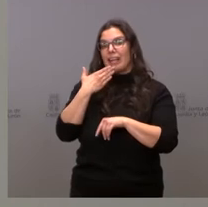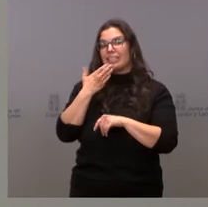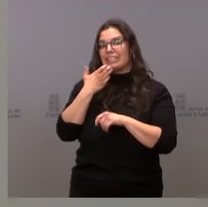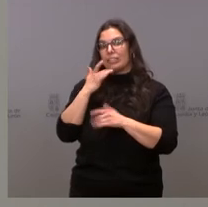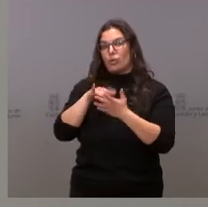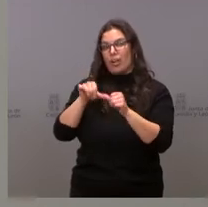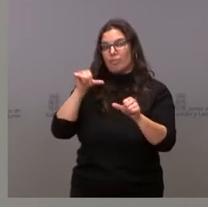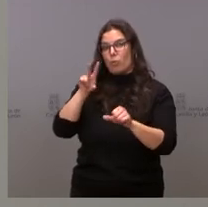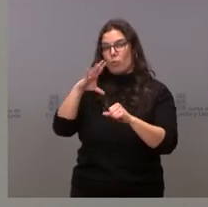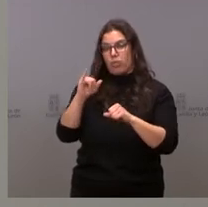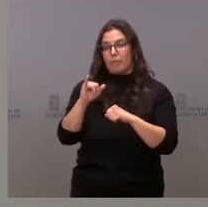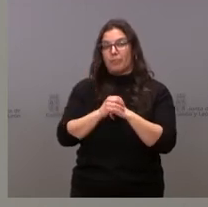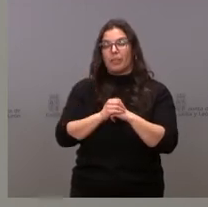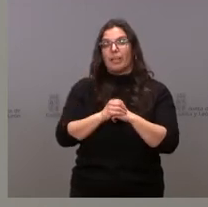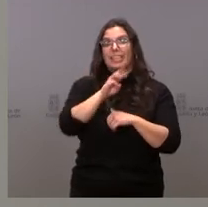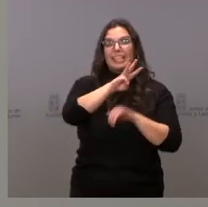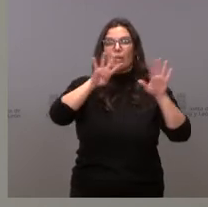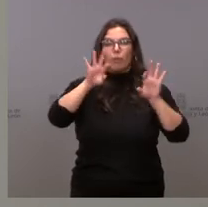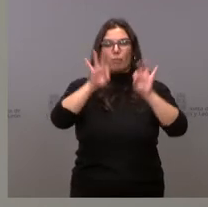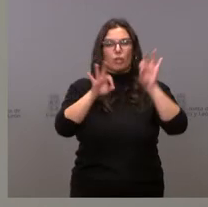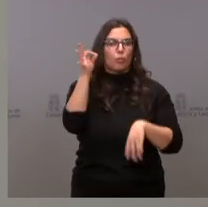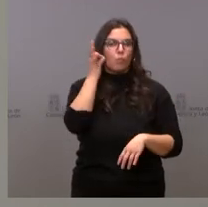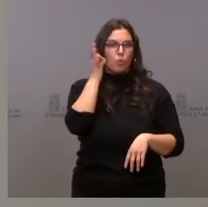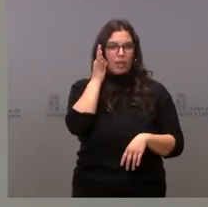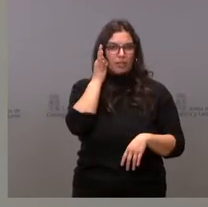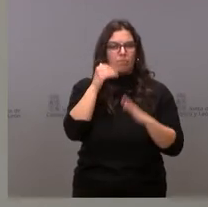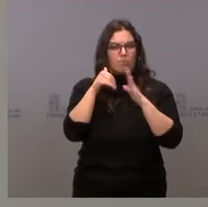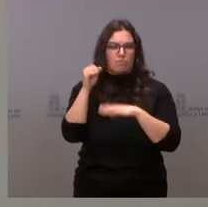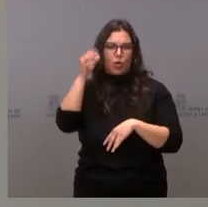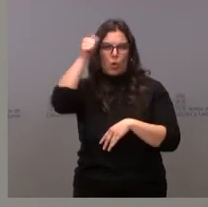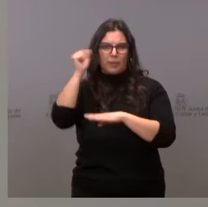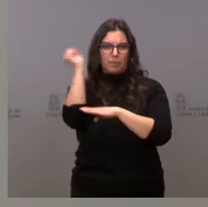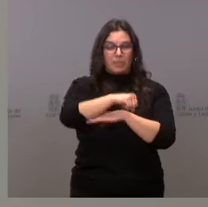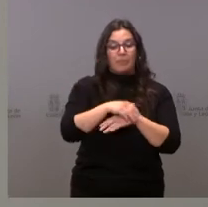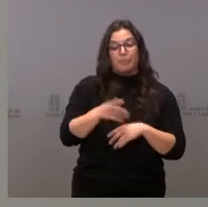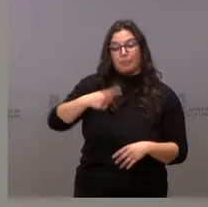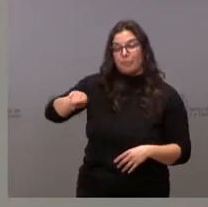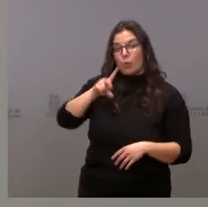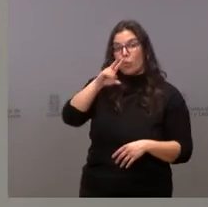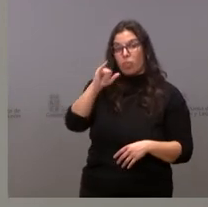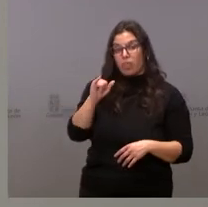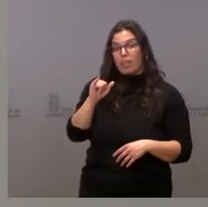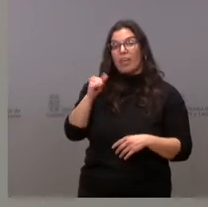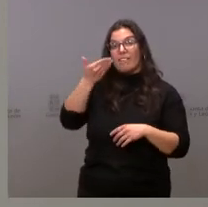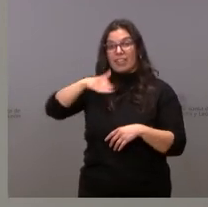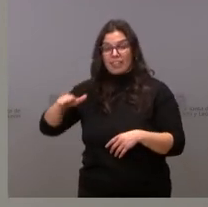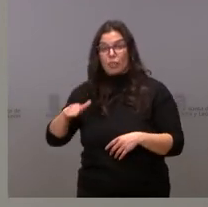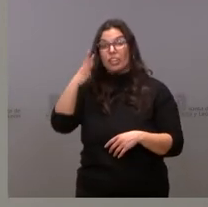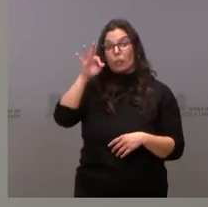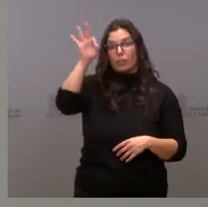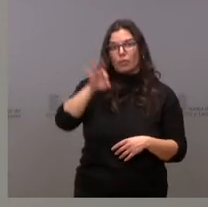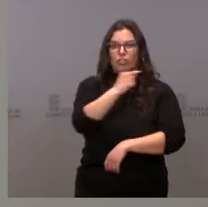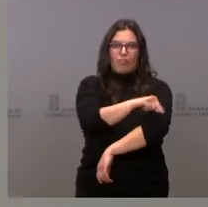por ciento son hombres y el 39 por ciento mujeres y de los fallecidos senusi el 50% son pacientes no vacunados